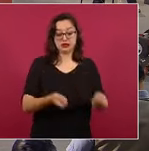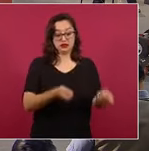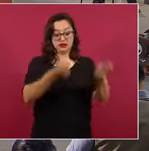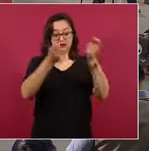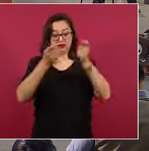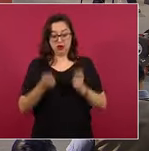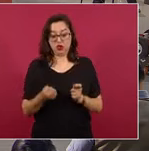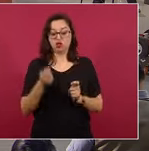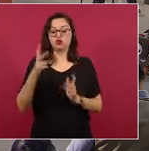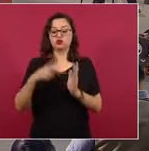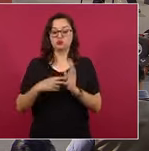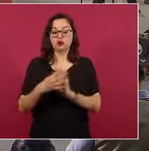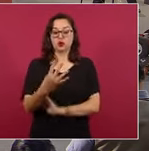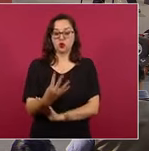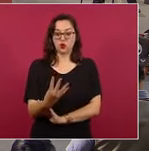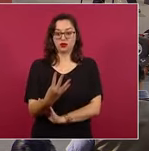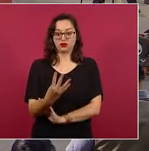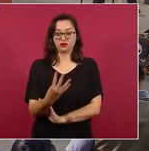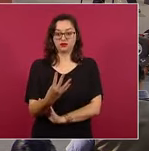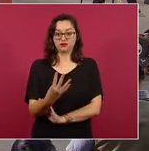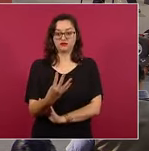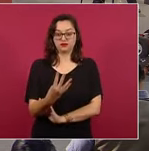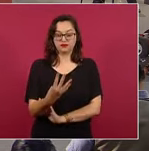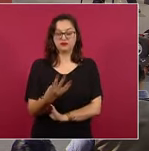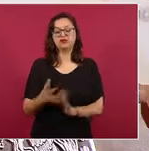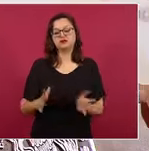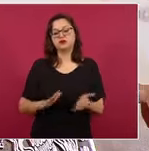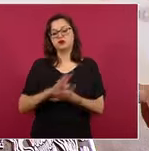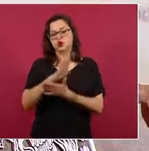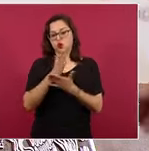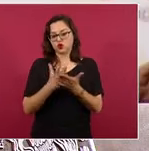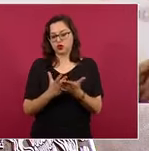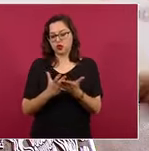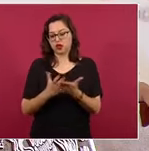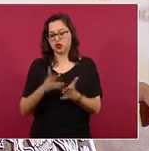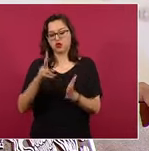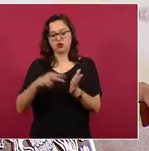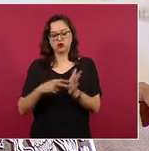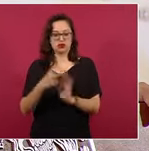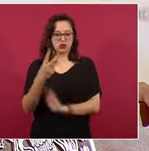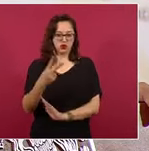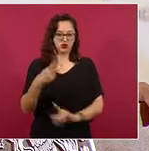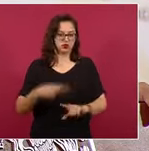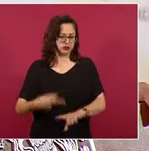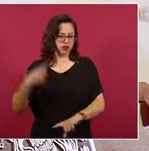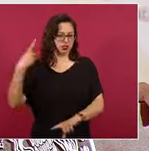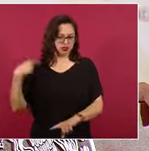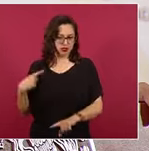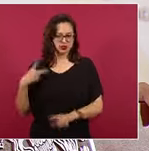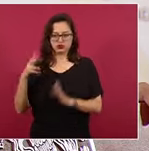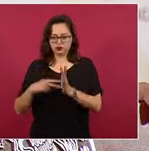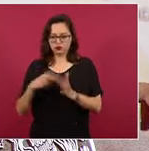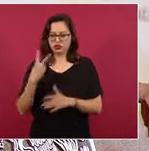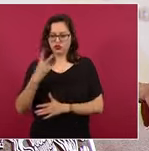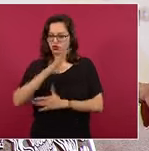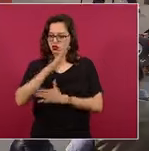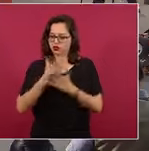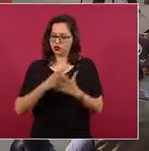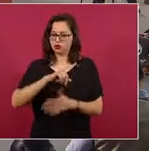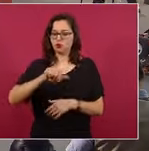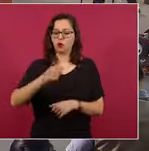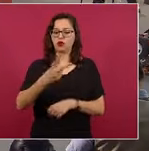2004, pero se hizo el contrato como en el 2002, hace 20 años. Y